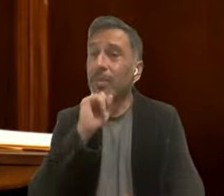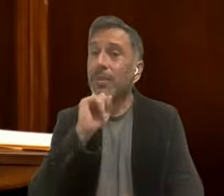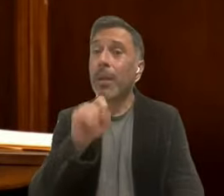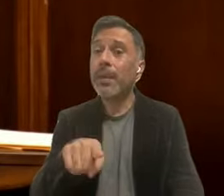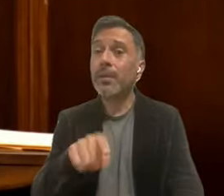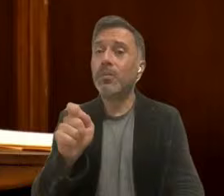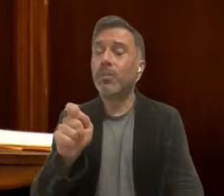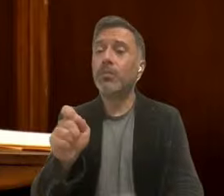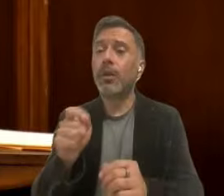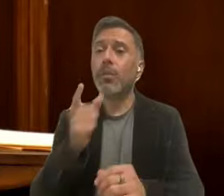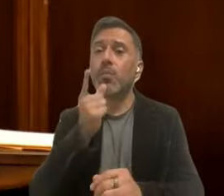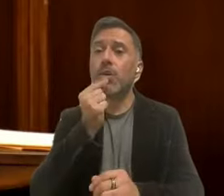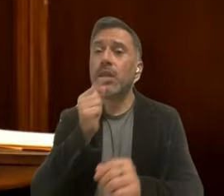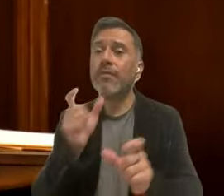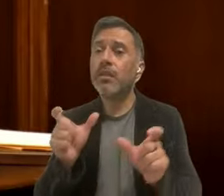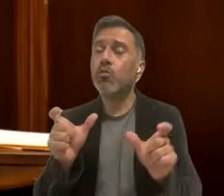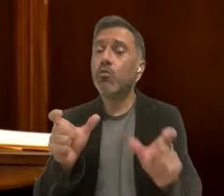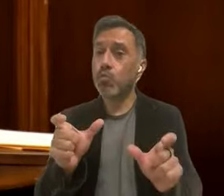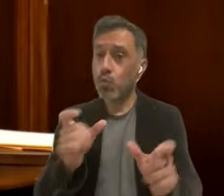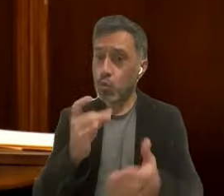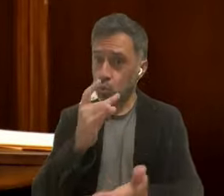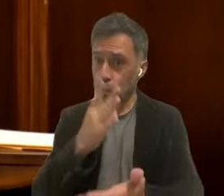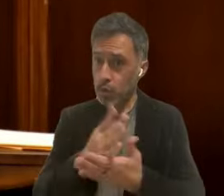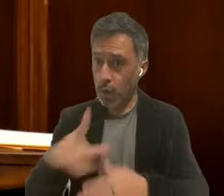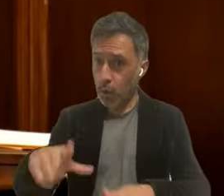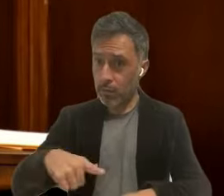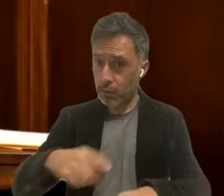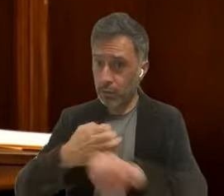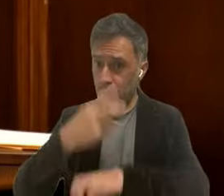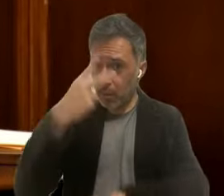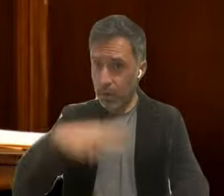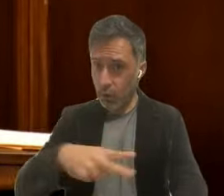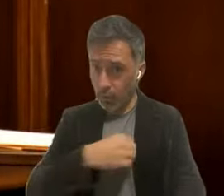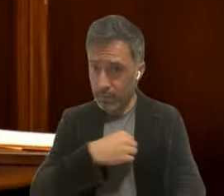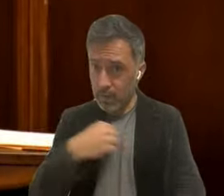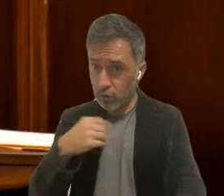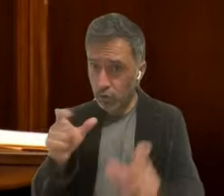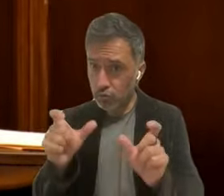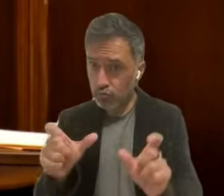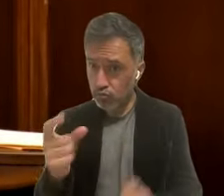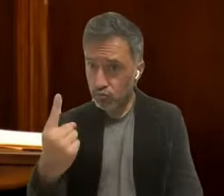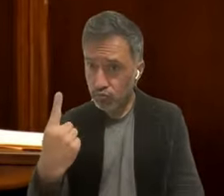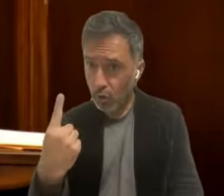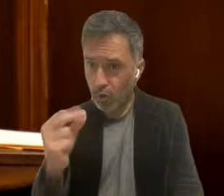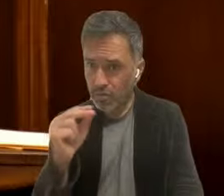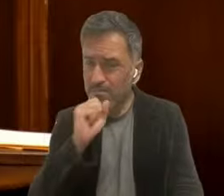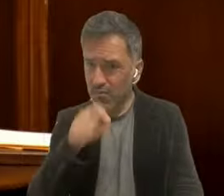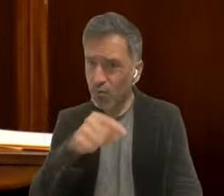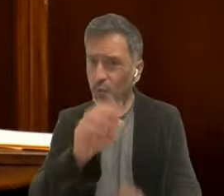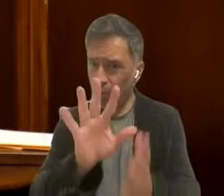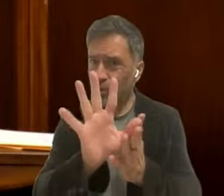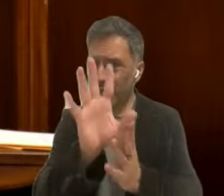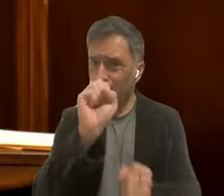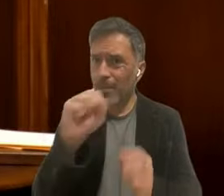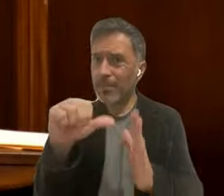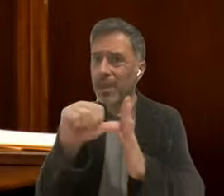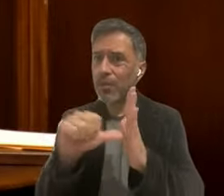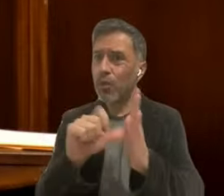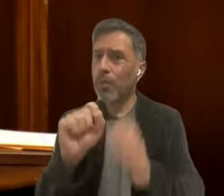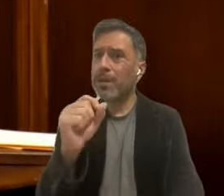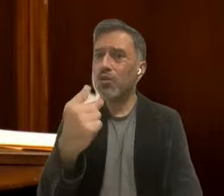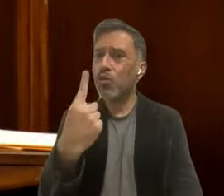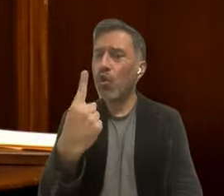no es exclusiva del Estado de México. Así lo dice la Constitución en nuestro artículo 21. Corresponde a los